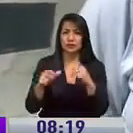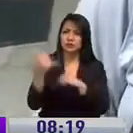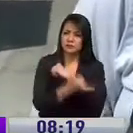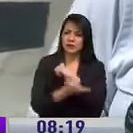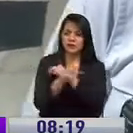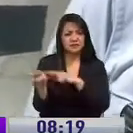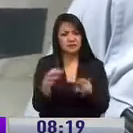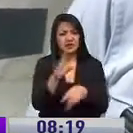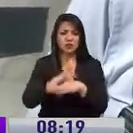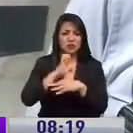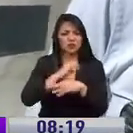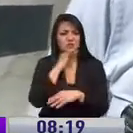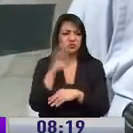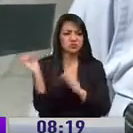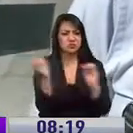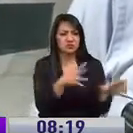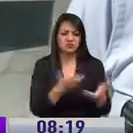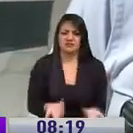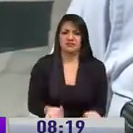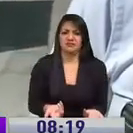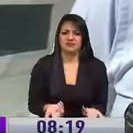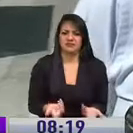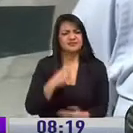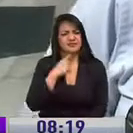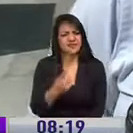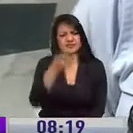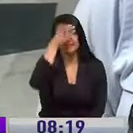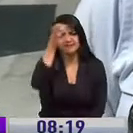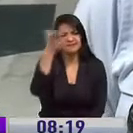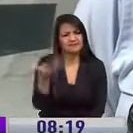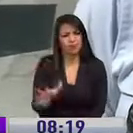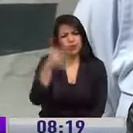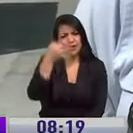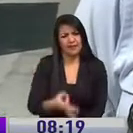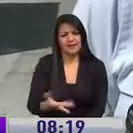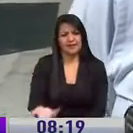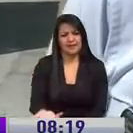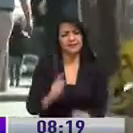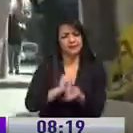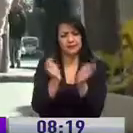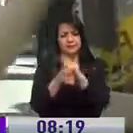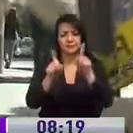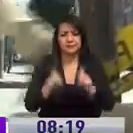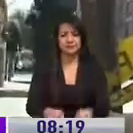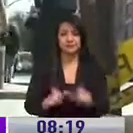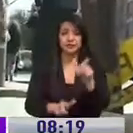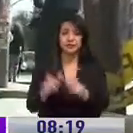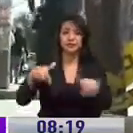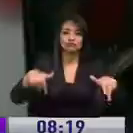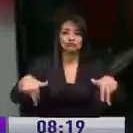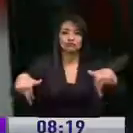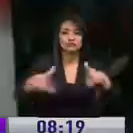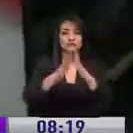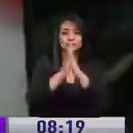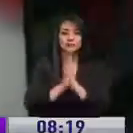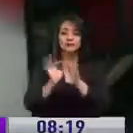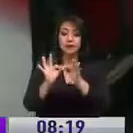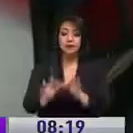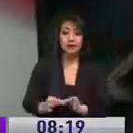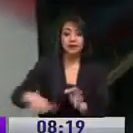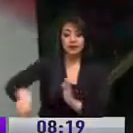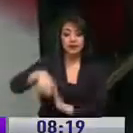países? Nos ven como sucios. Cultura, idiosincrasia, eso hay que cambiar. Los transeúntes solicitan que se repare